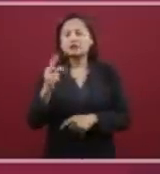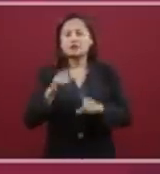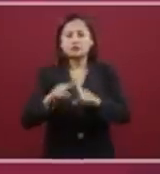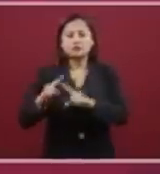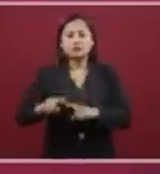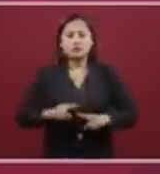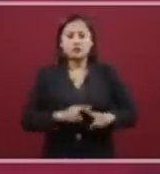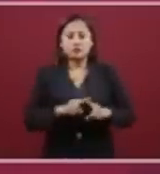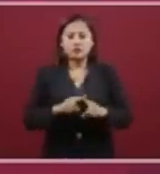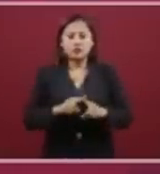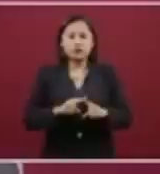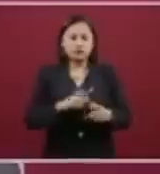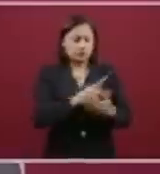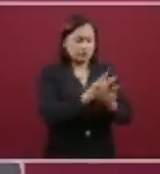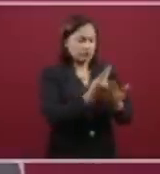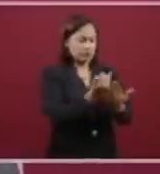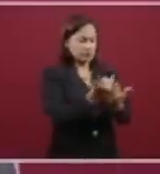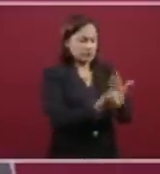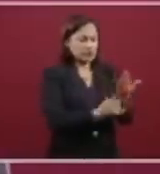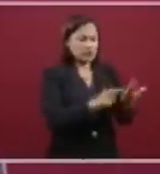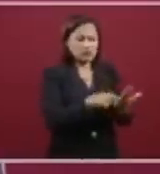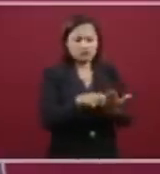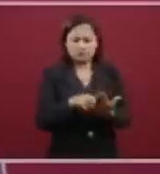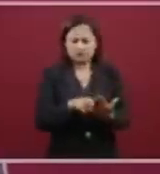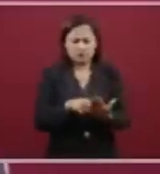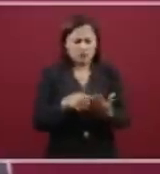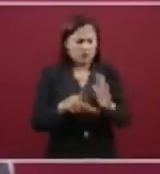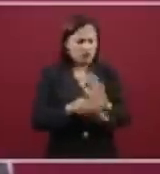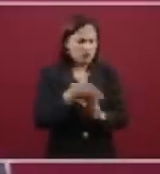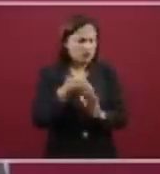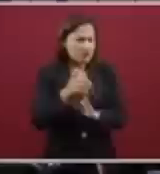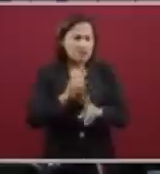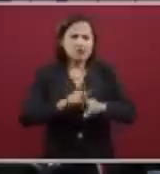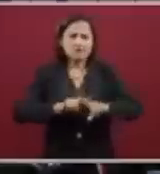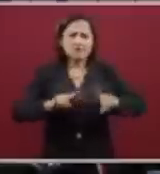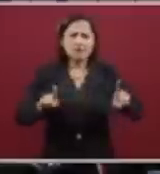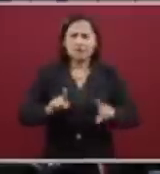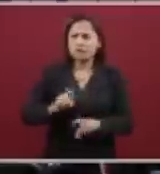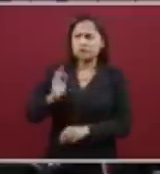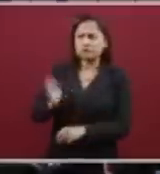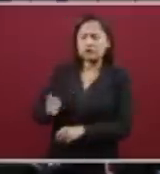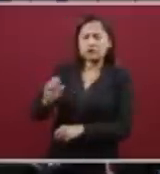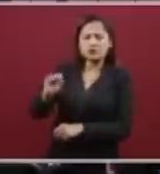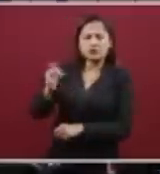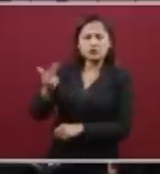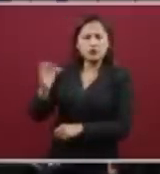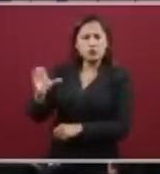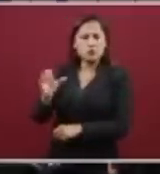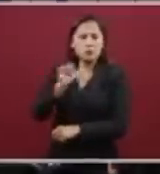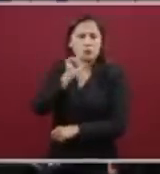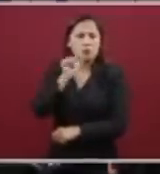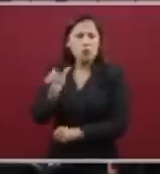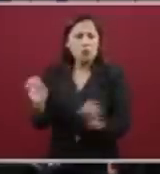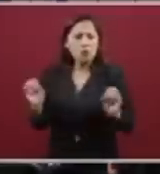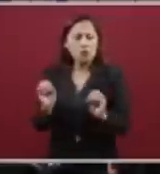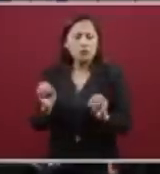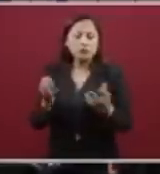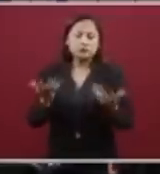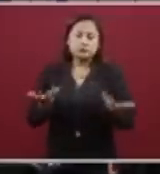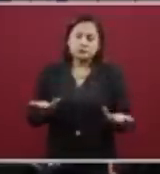sin la autorización de la secretaría de hacienda el cronograma presentado en 2014